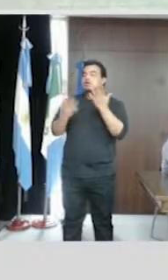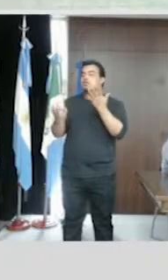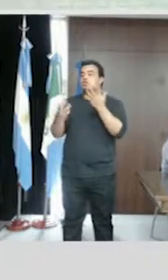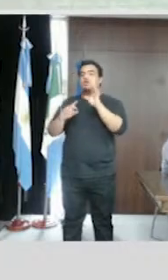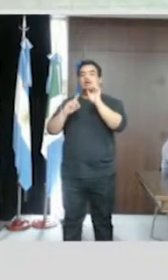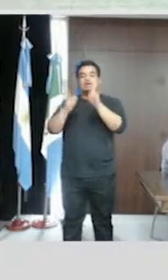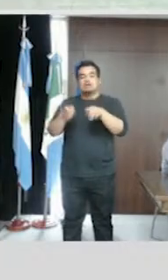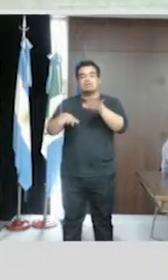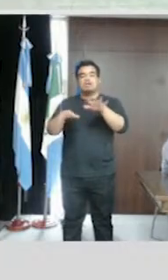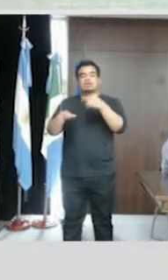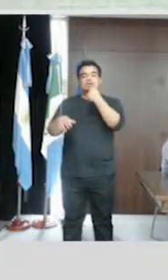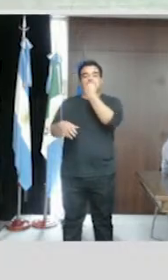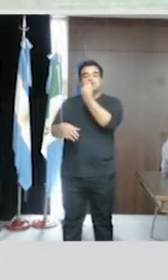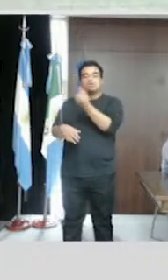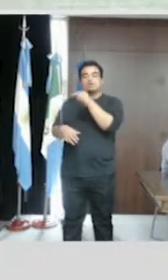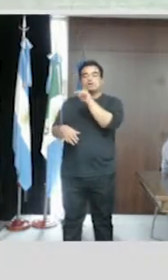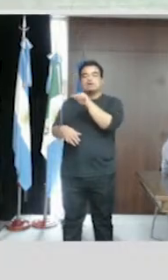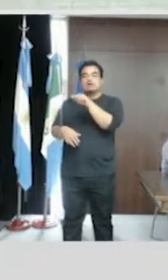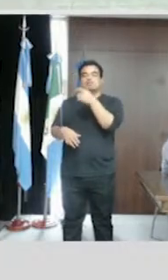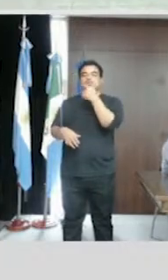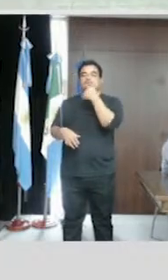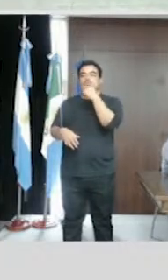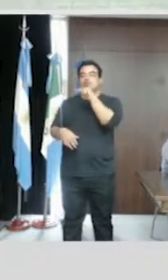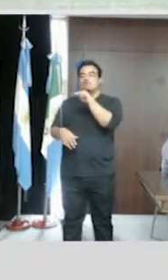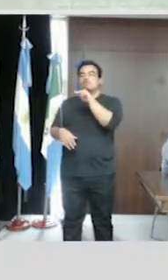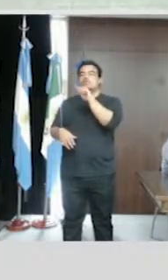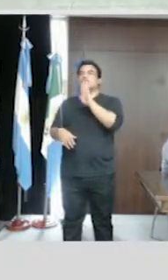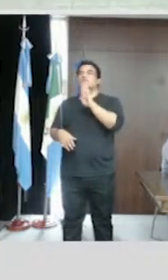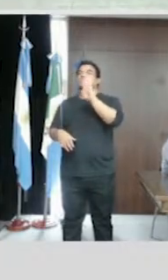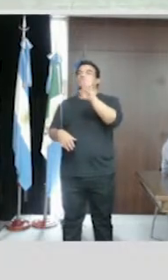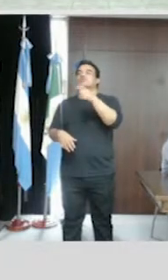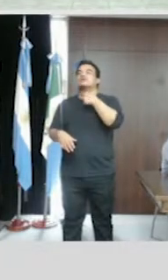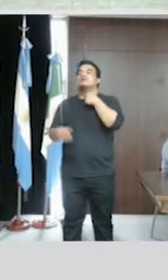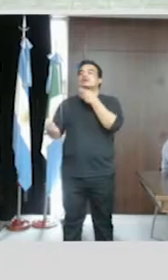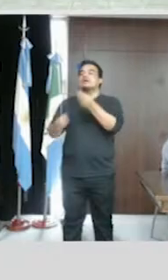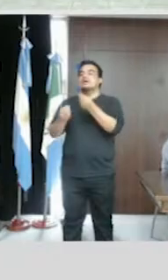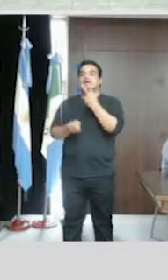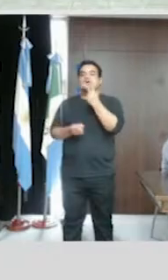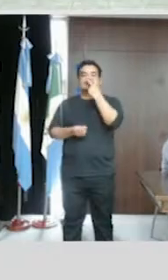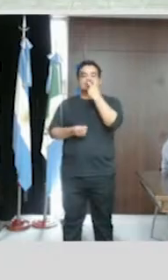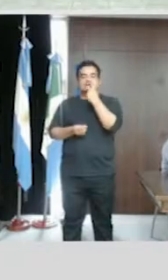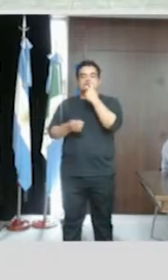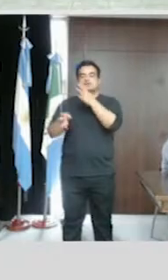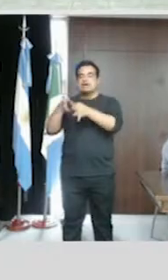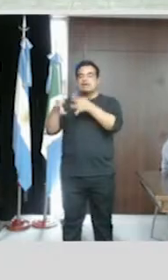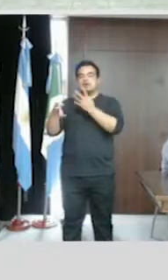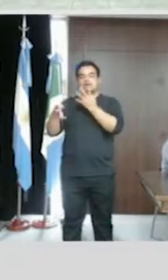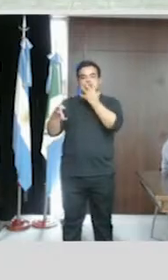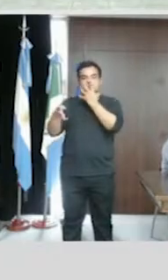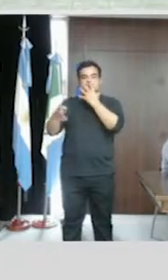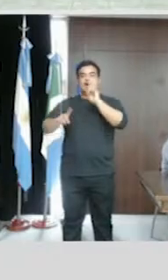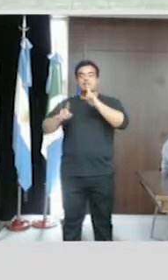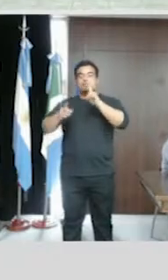preguntamos las medidas anticipadas. ¿Usted qué desearía? ¿Asistencia respiratoria mecánica? ¿Quiere que lo reanimemos? ¿Quiere que no